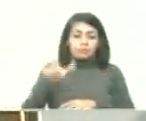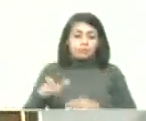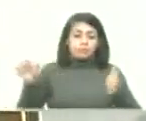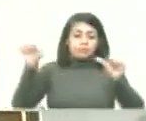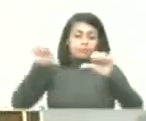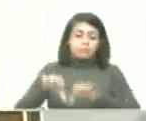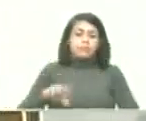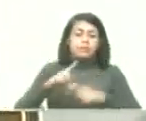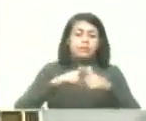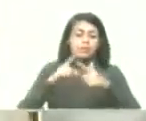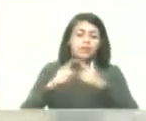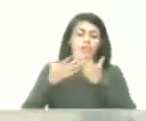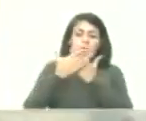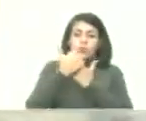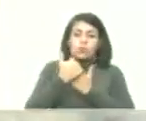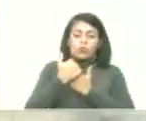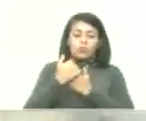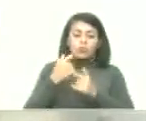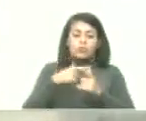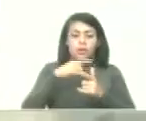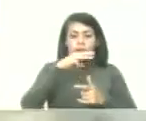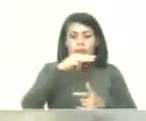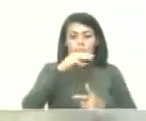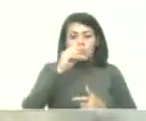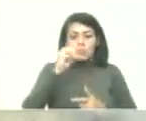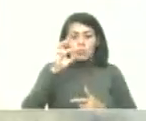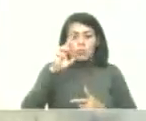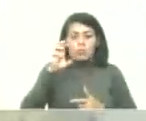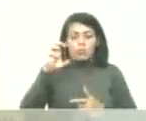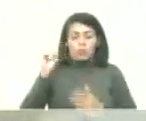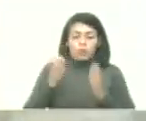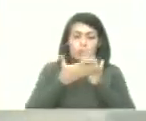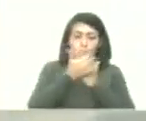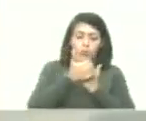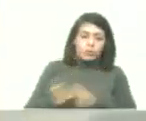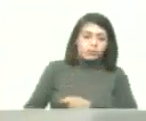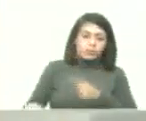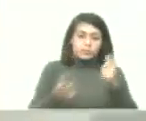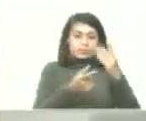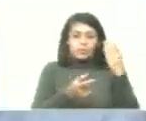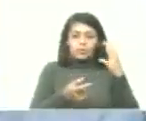y quien esconde a alias Morfeo para luego sacarlo hacia Colombia.